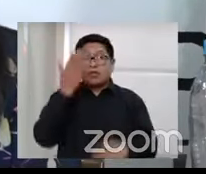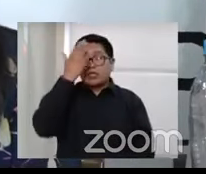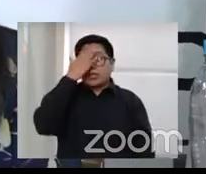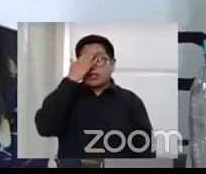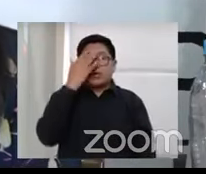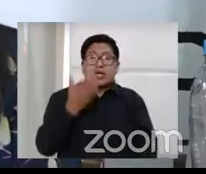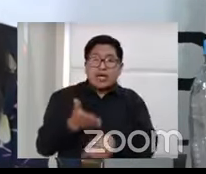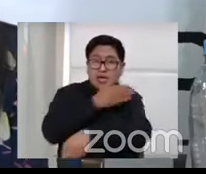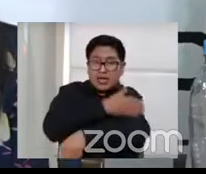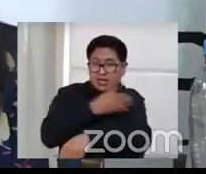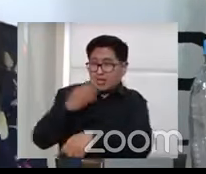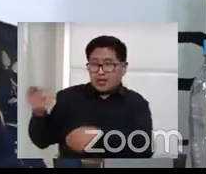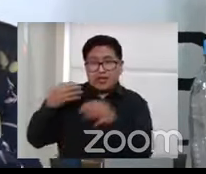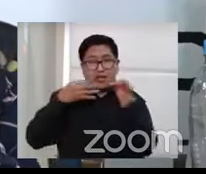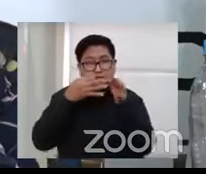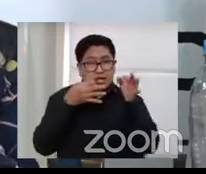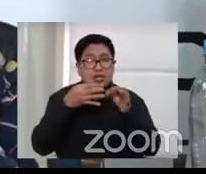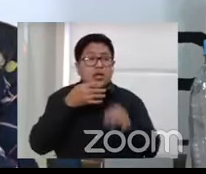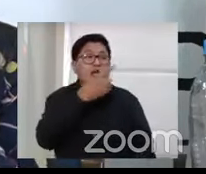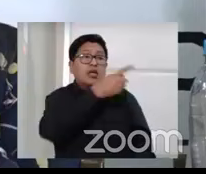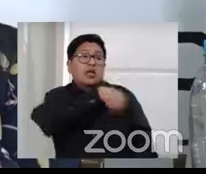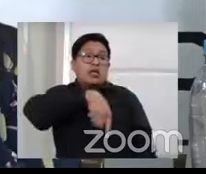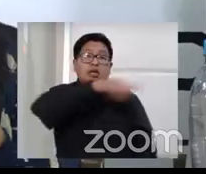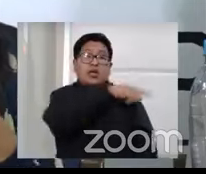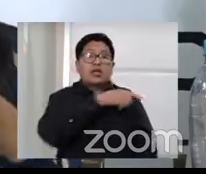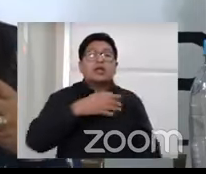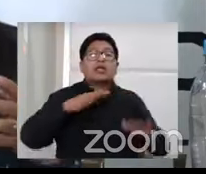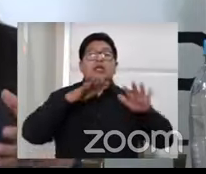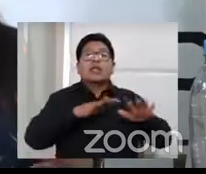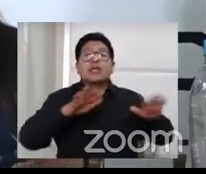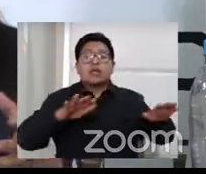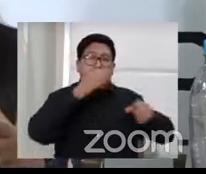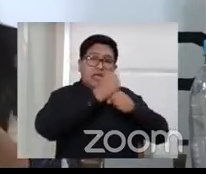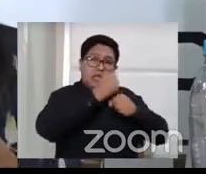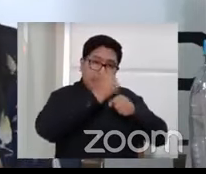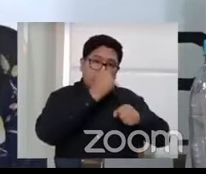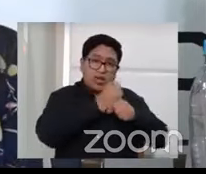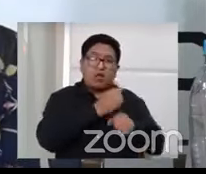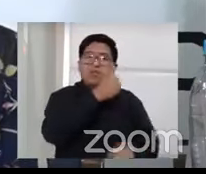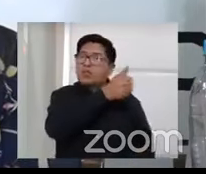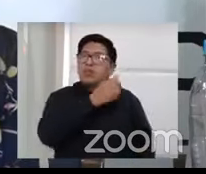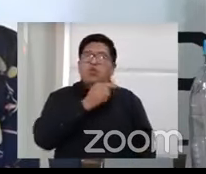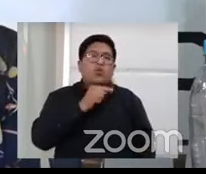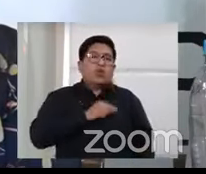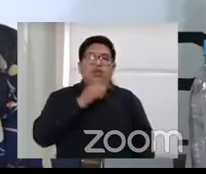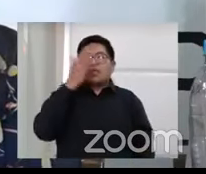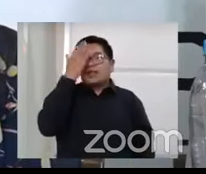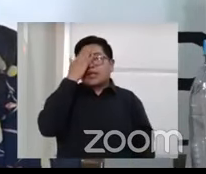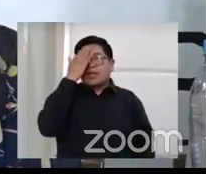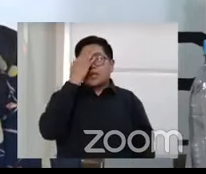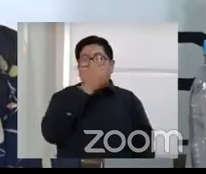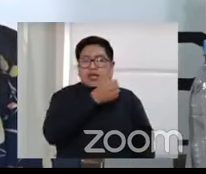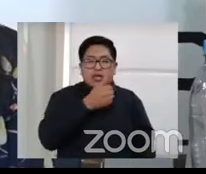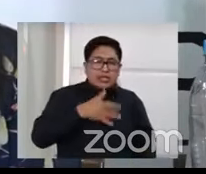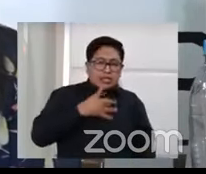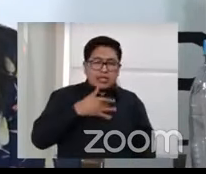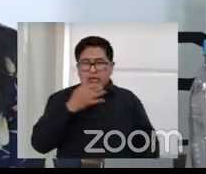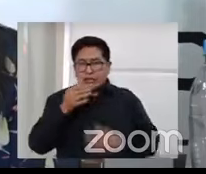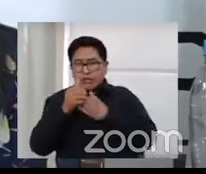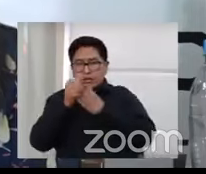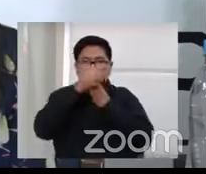señalado su misma conciencia de clase trabajadora de niñez adolescencia trabajadora les está orientando a